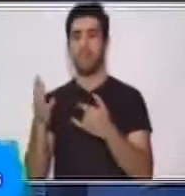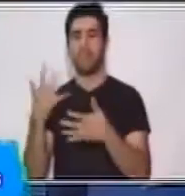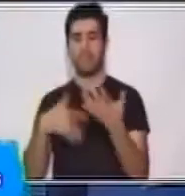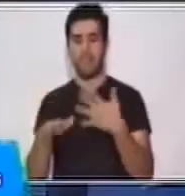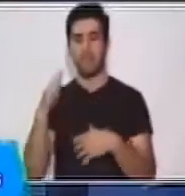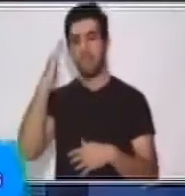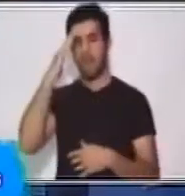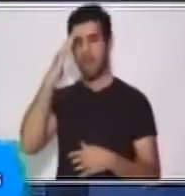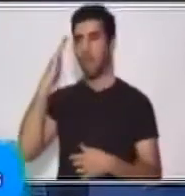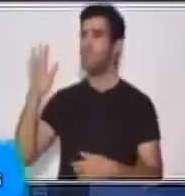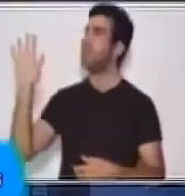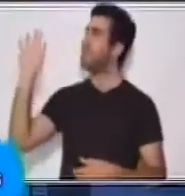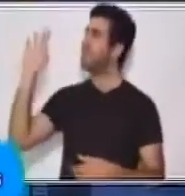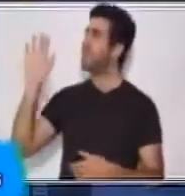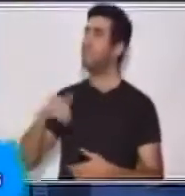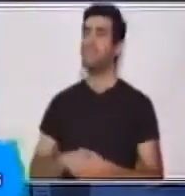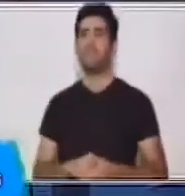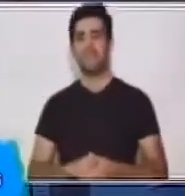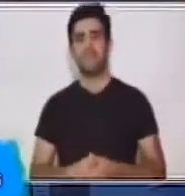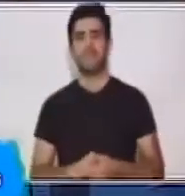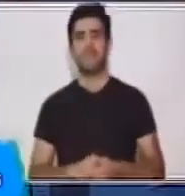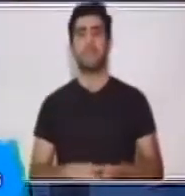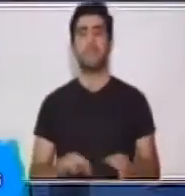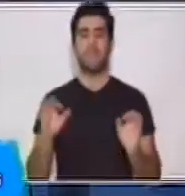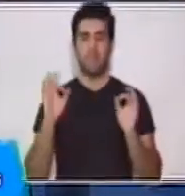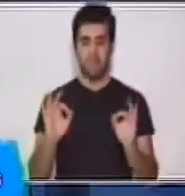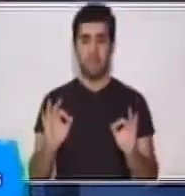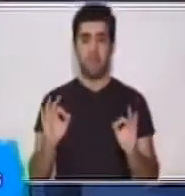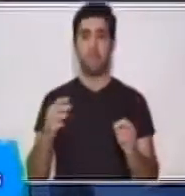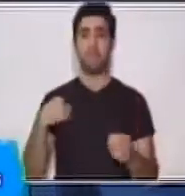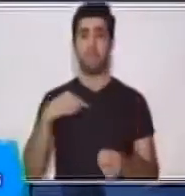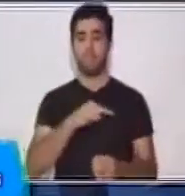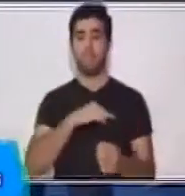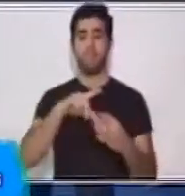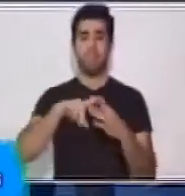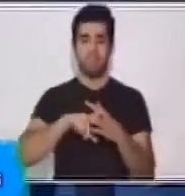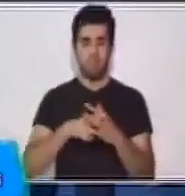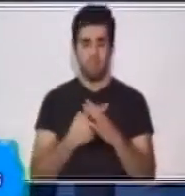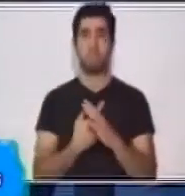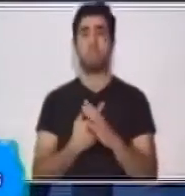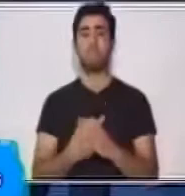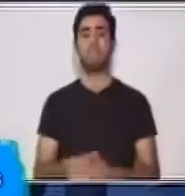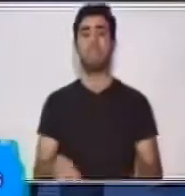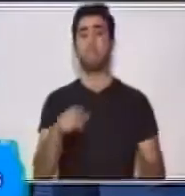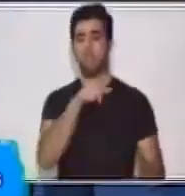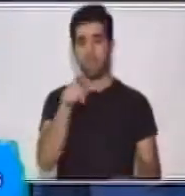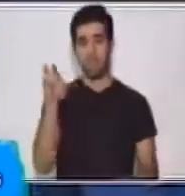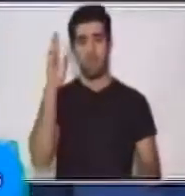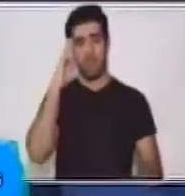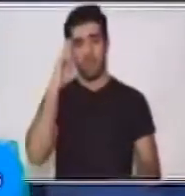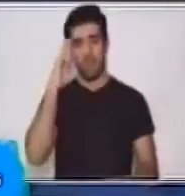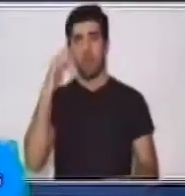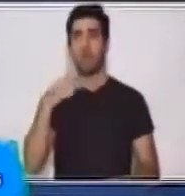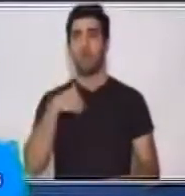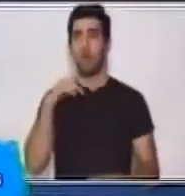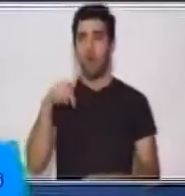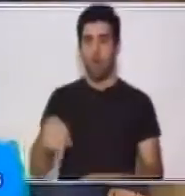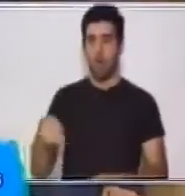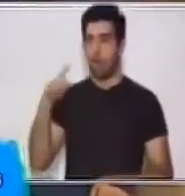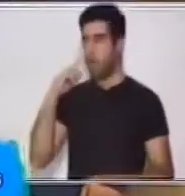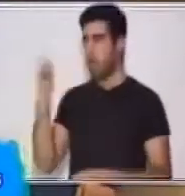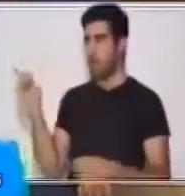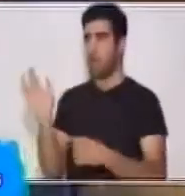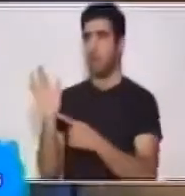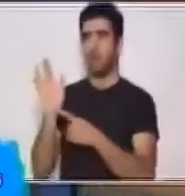señas Pablo. Entonces vamos a iniciar. Te comento, Pedro, que traje una imagen, traje